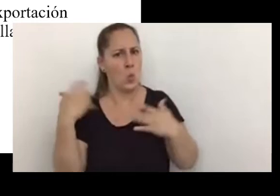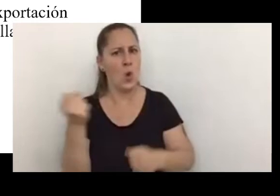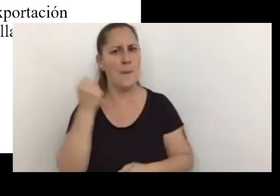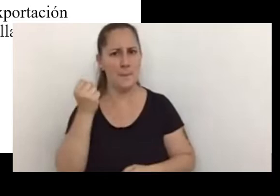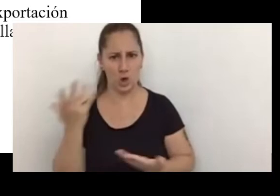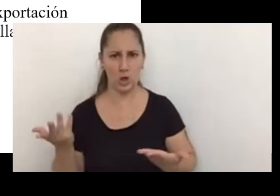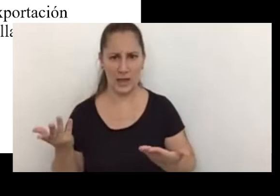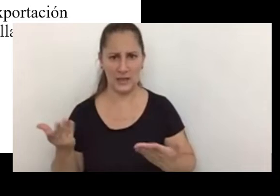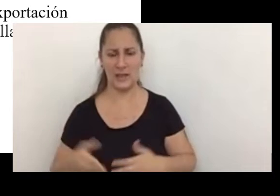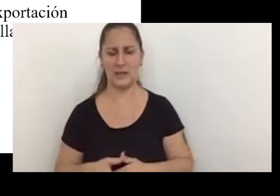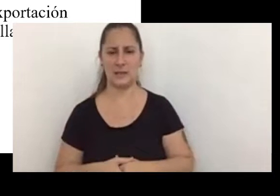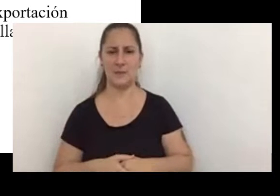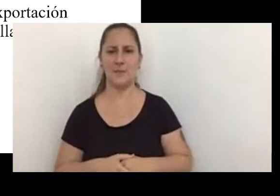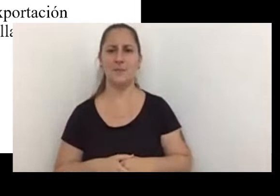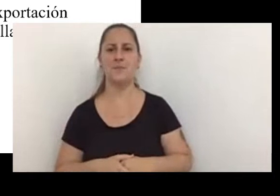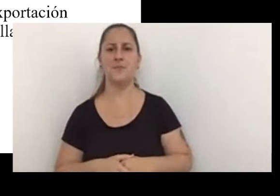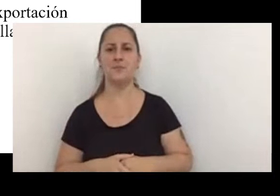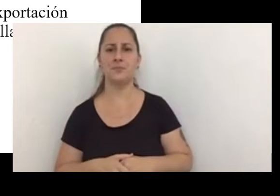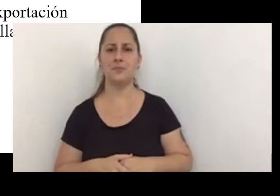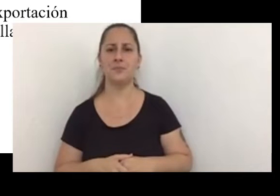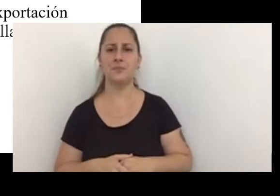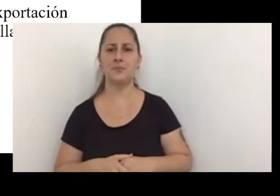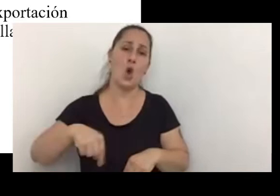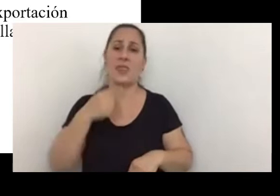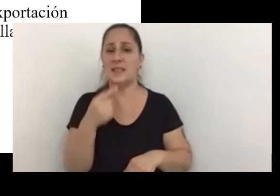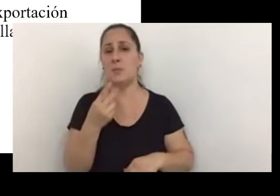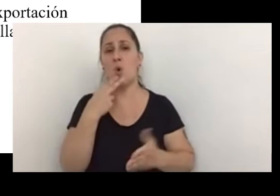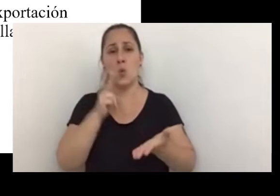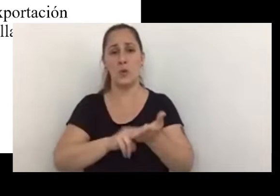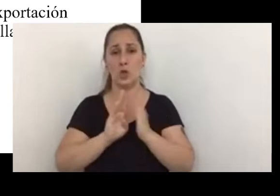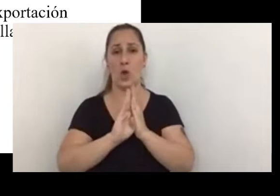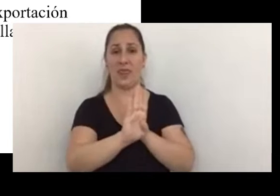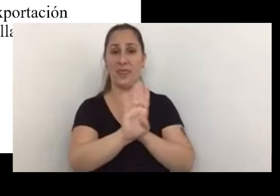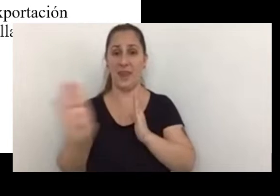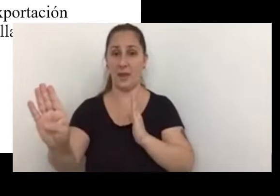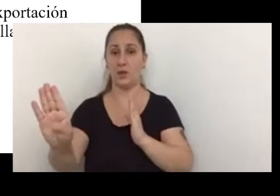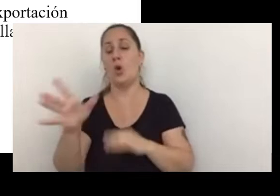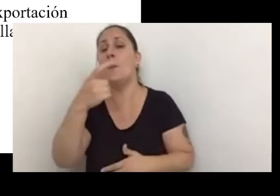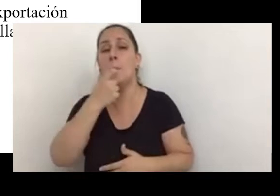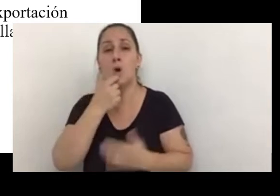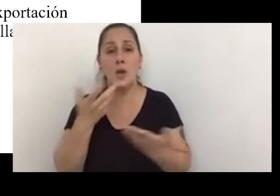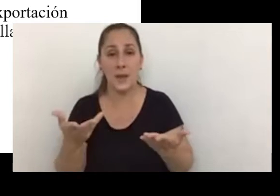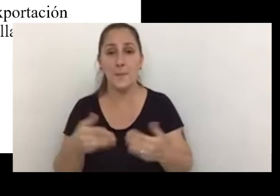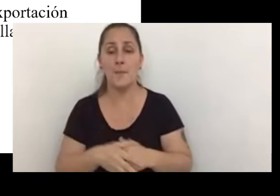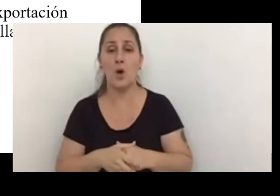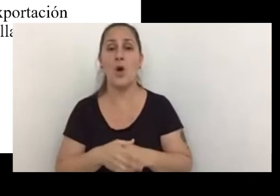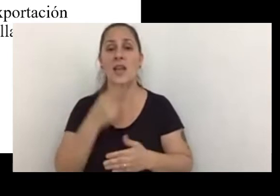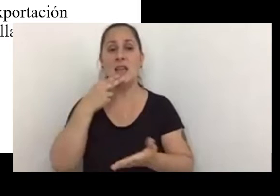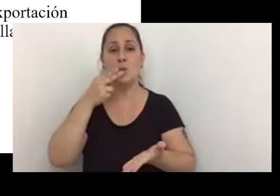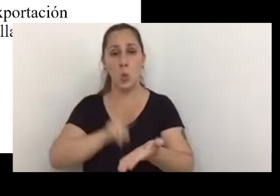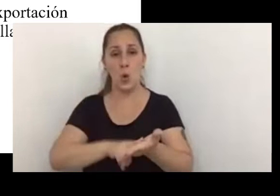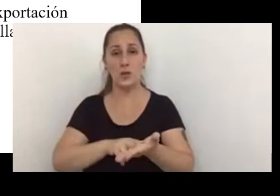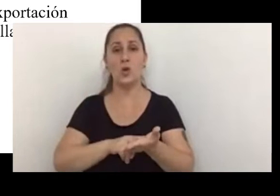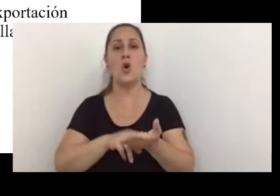Hoy estamos hablando de que un impuesto indirecto sería, por ejemplo, el impuesto sobre los